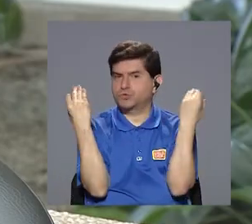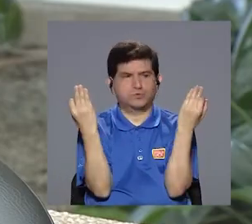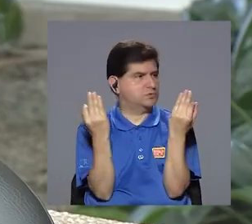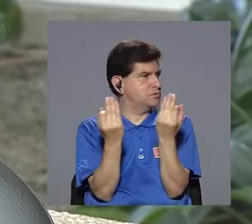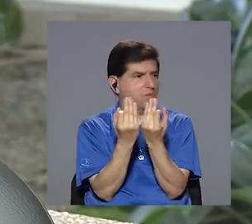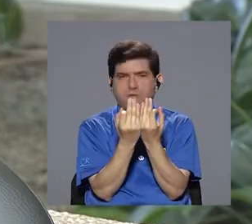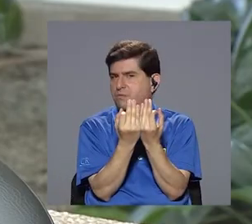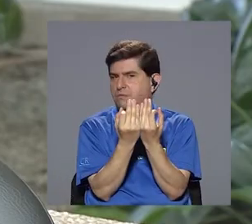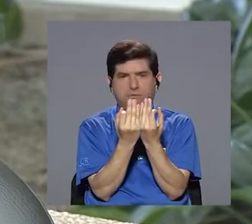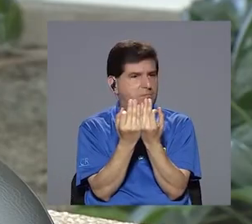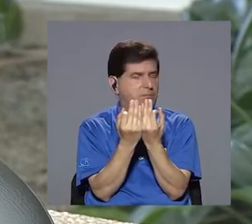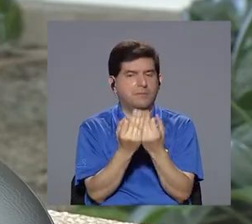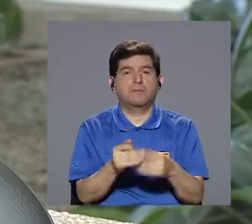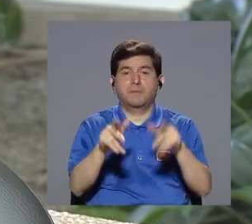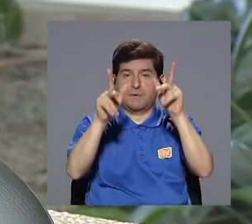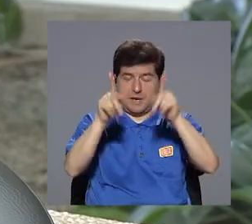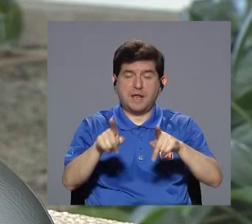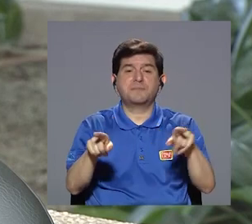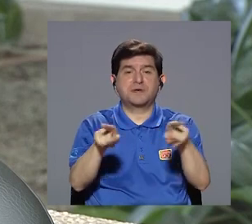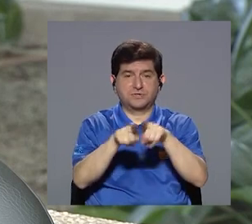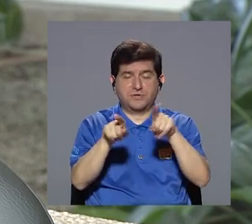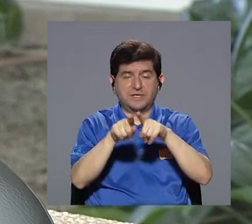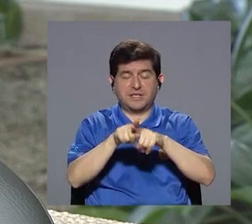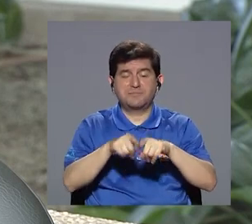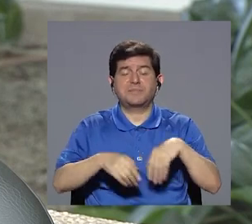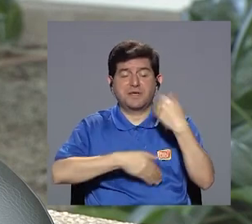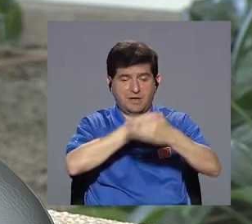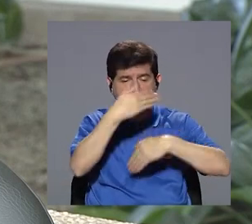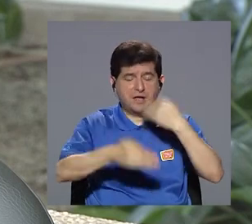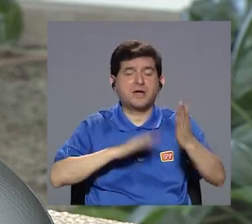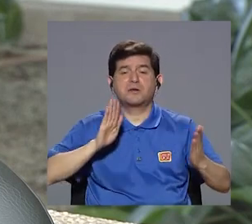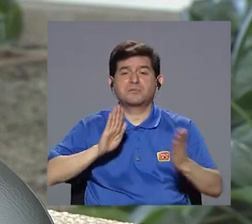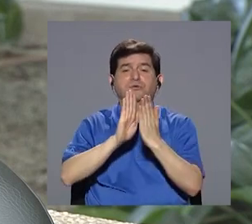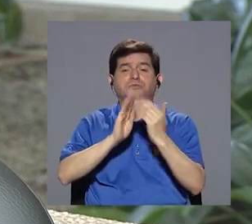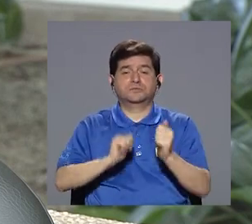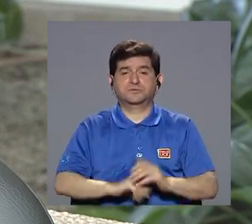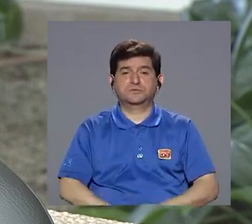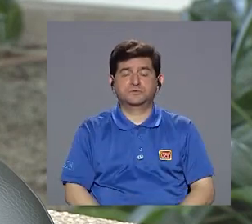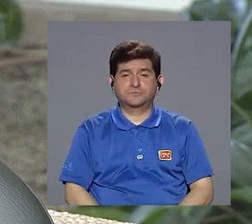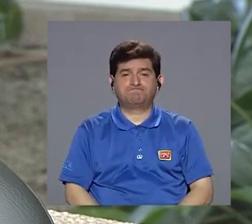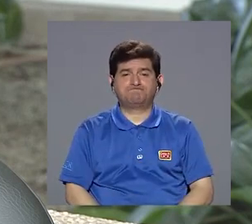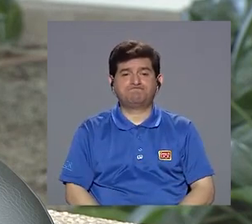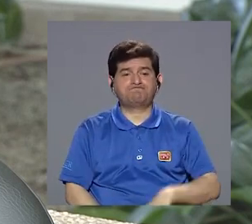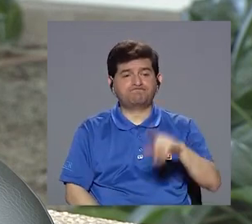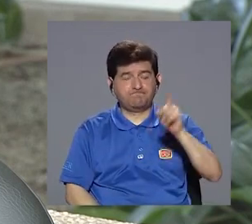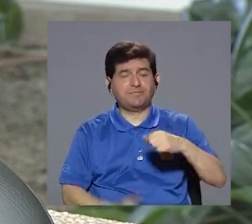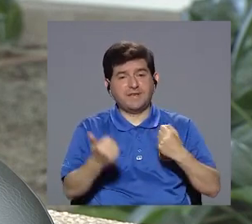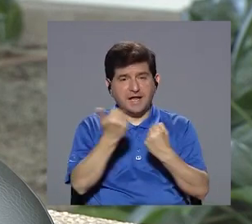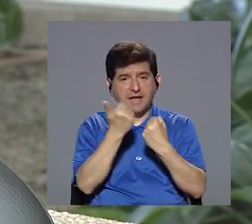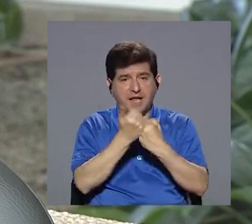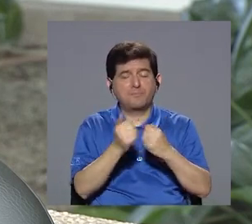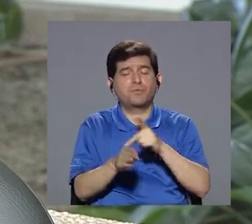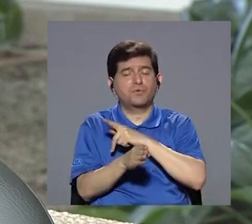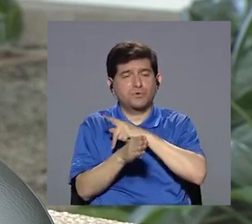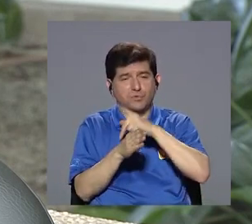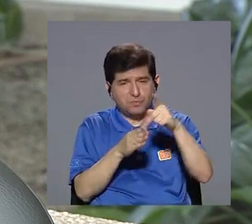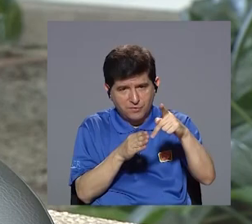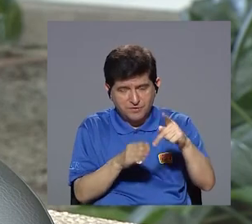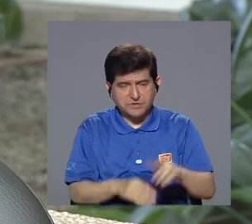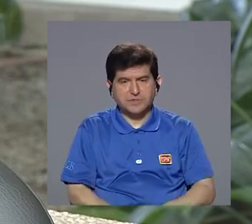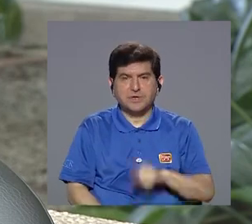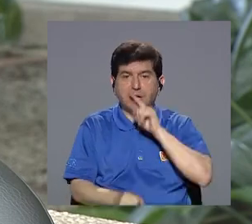de la familia, sino de la persona que está pasando por este proceso. Entonces, en realidad, lo que se necesita es apoyo